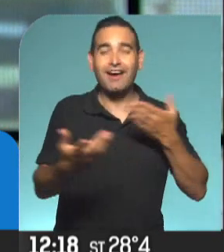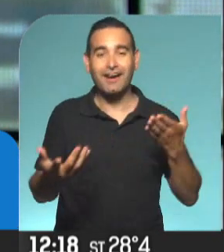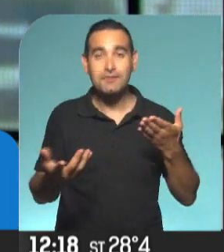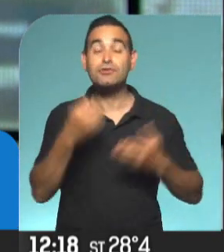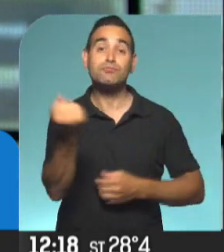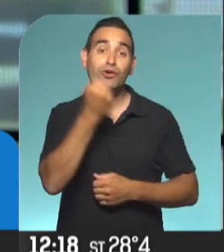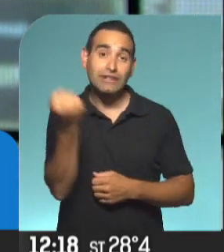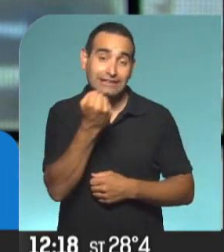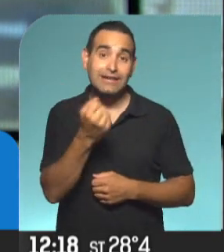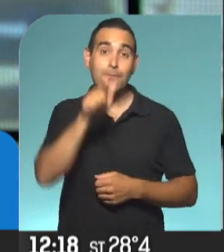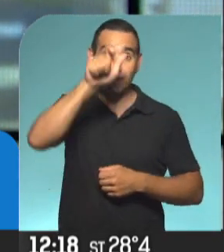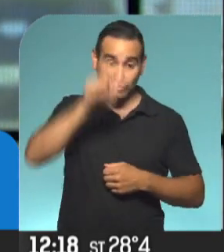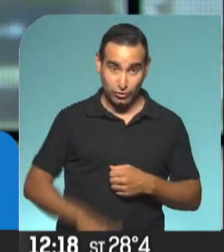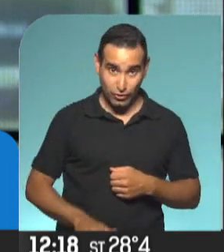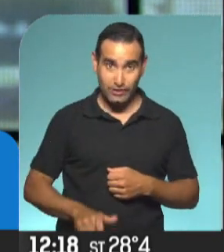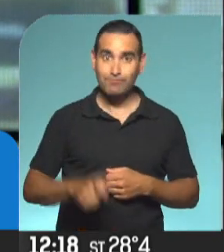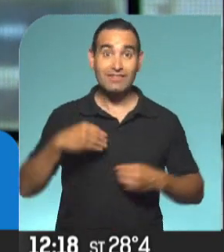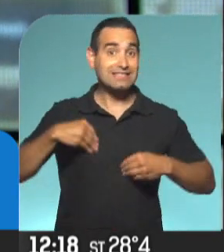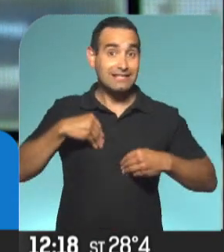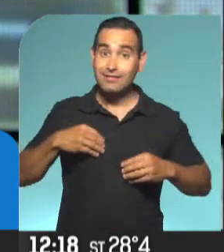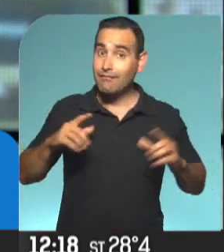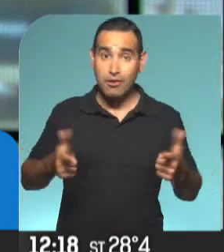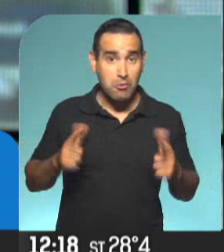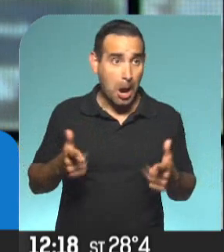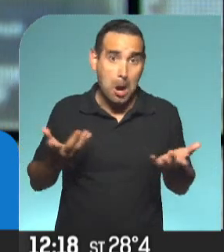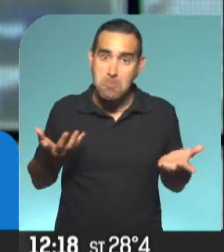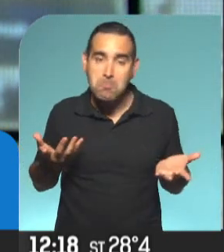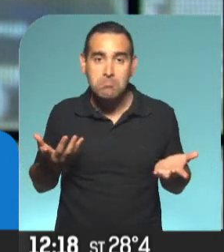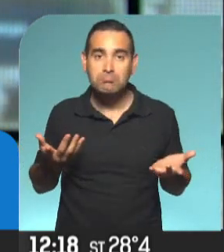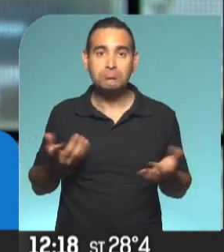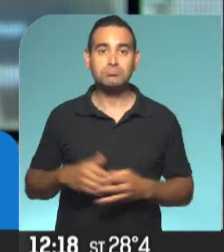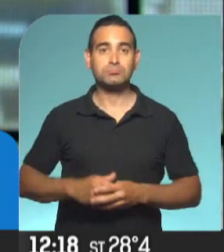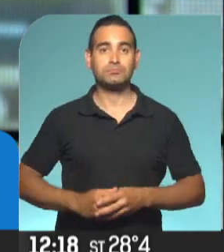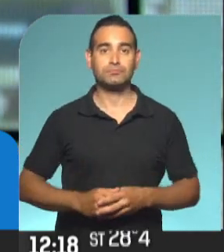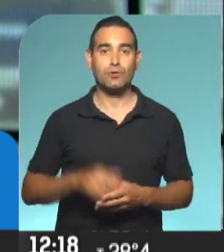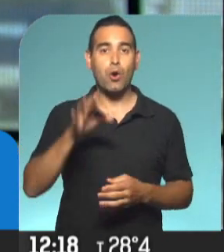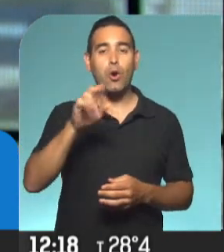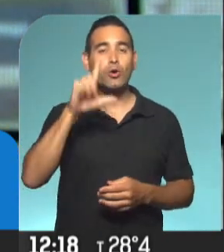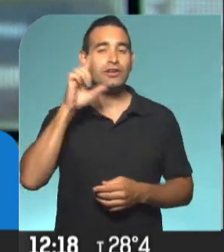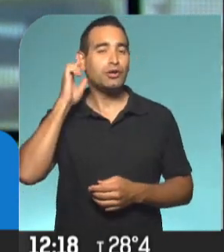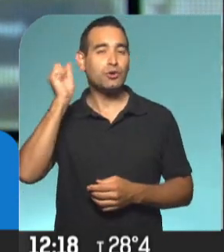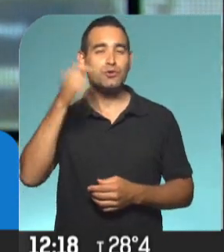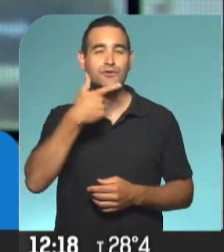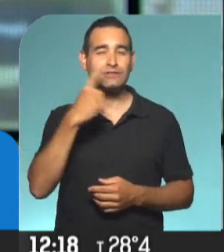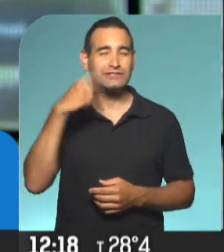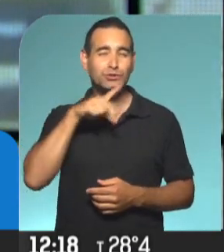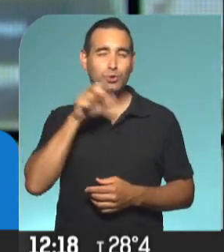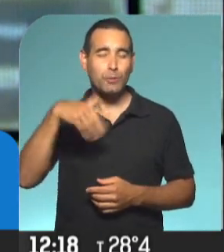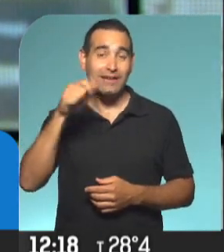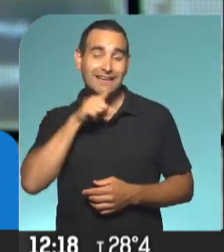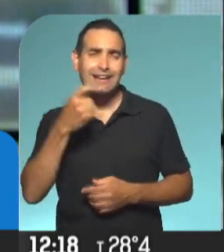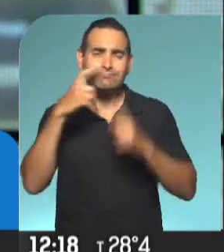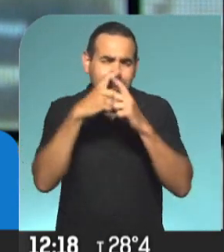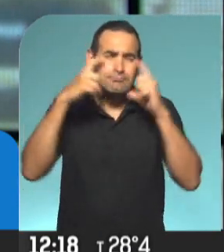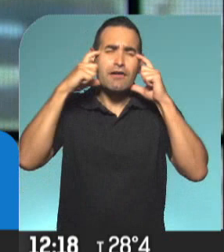más importante que una persona que es asintomática o es oligosintomática use la protección del